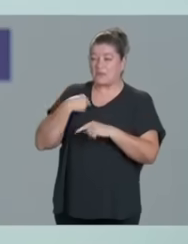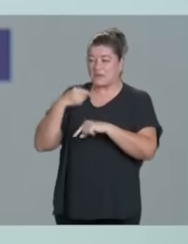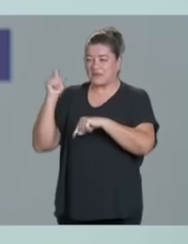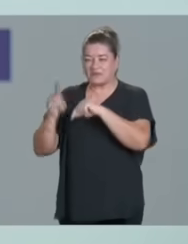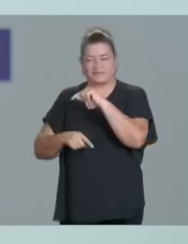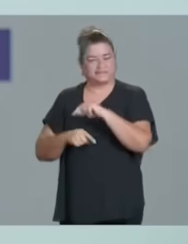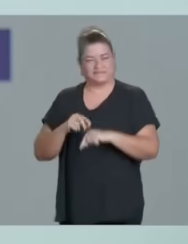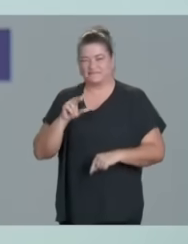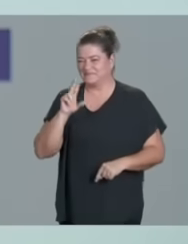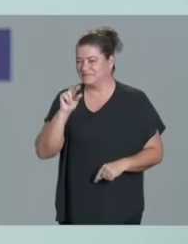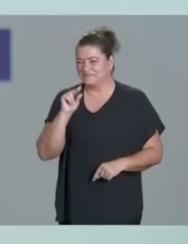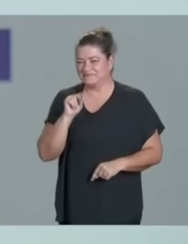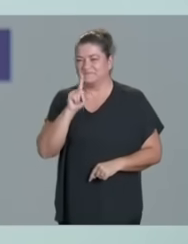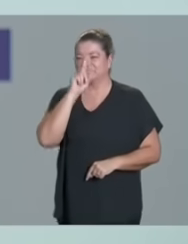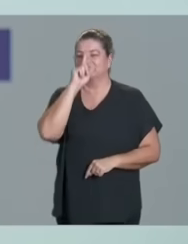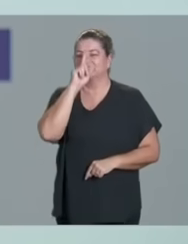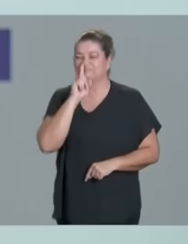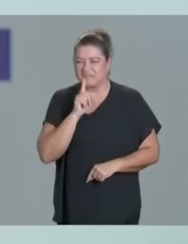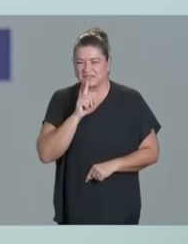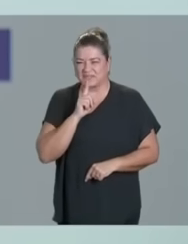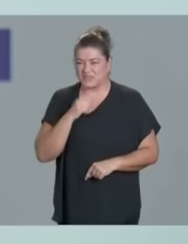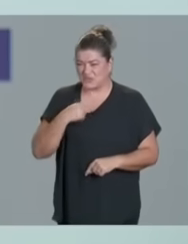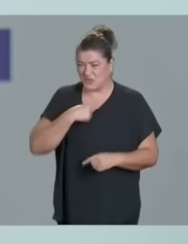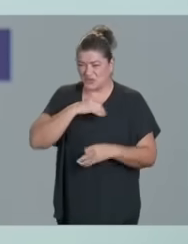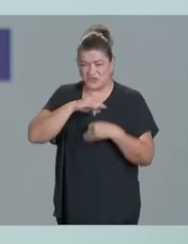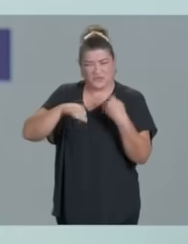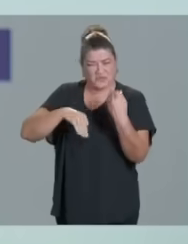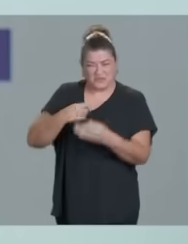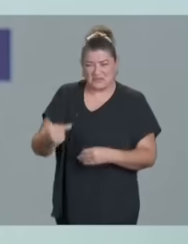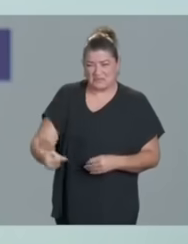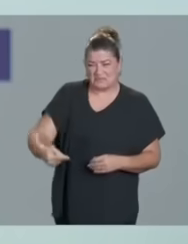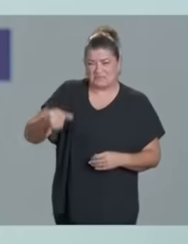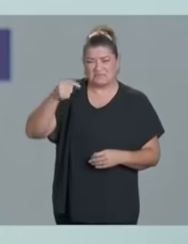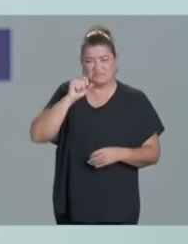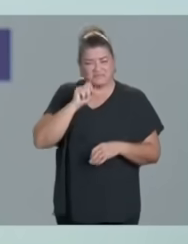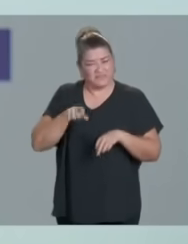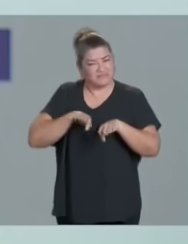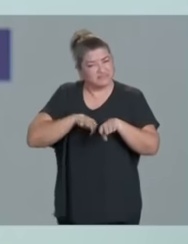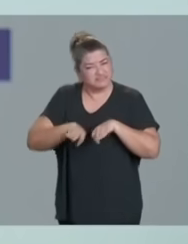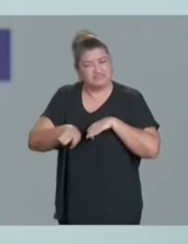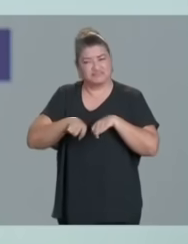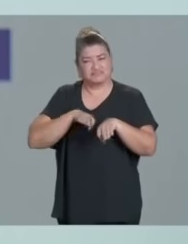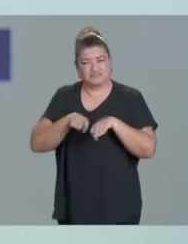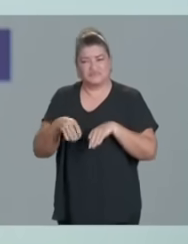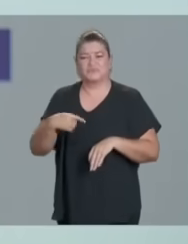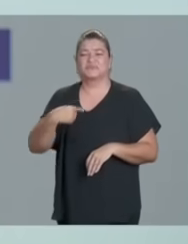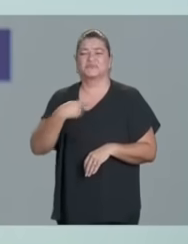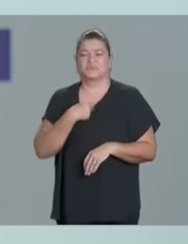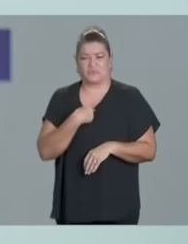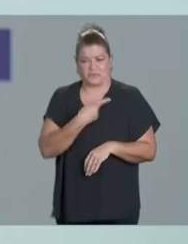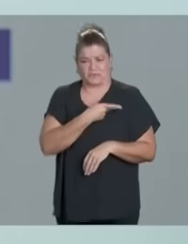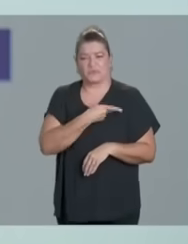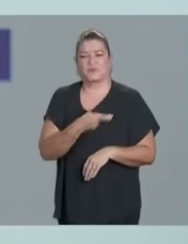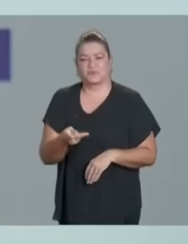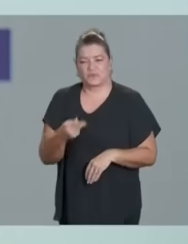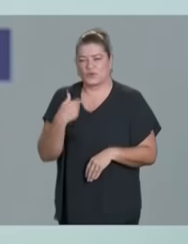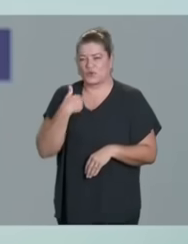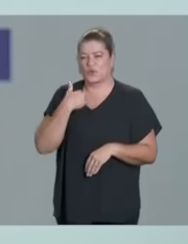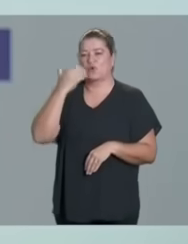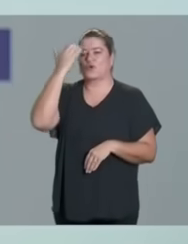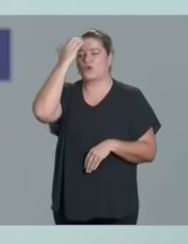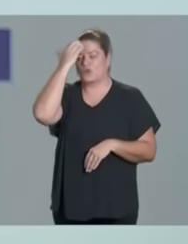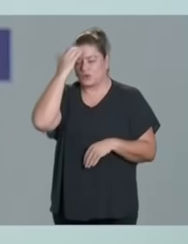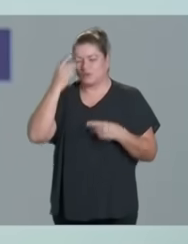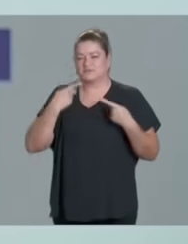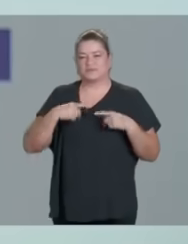mi vida he trabajado al lado de los que menos tienen. Conozco México como la palma de mi mano. Conozco la montaña